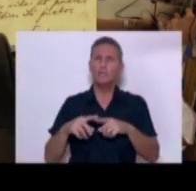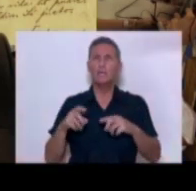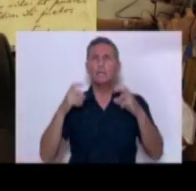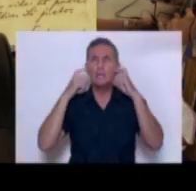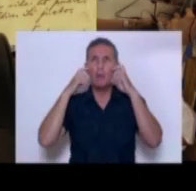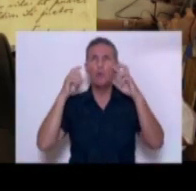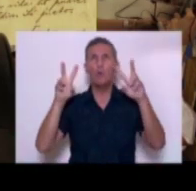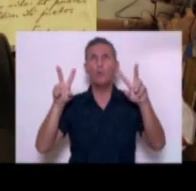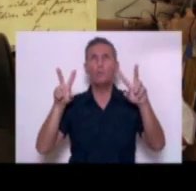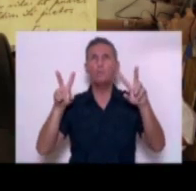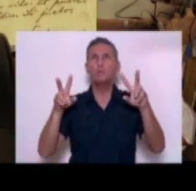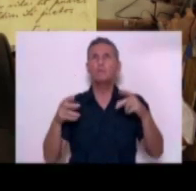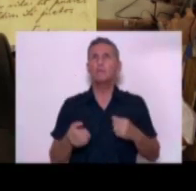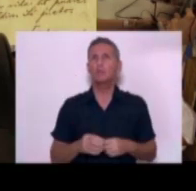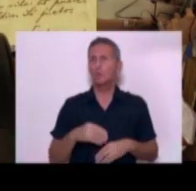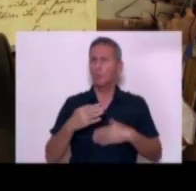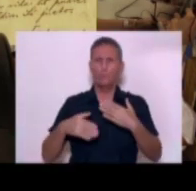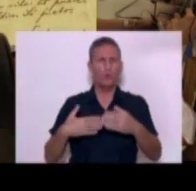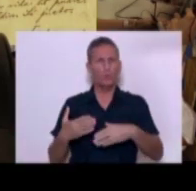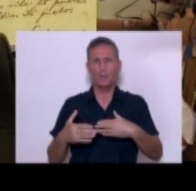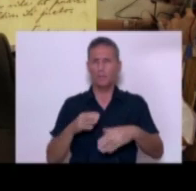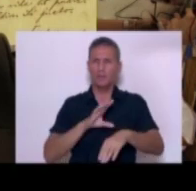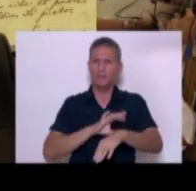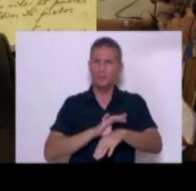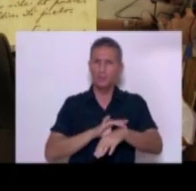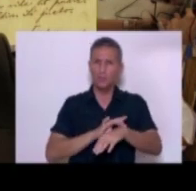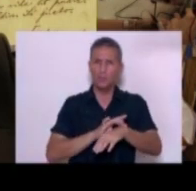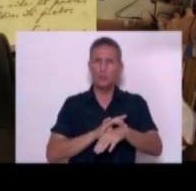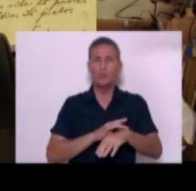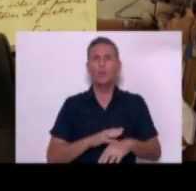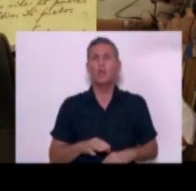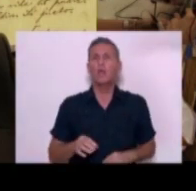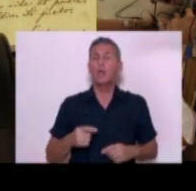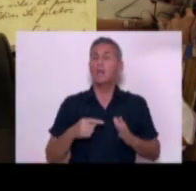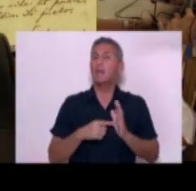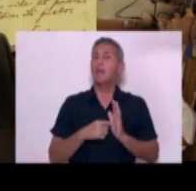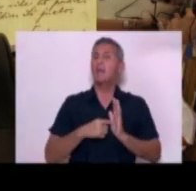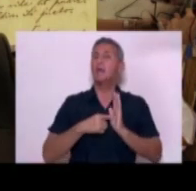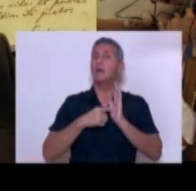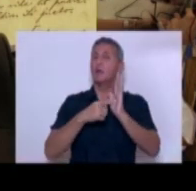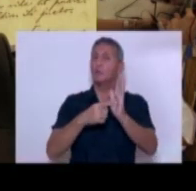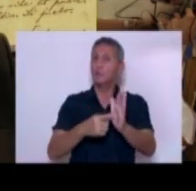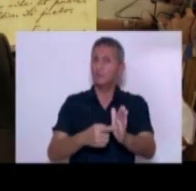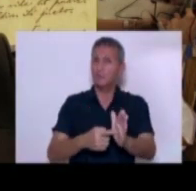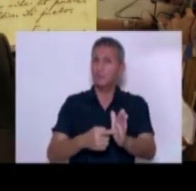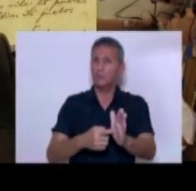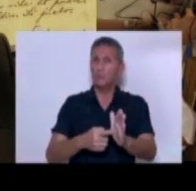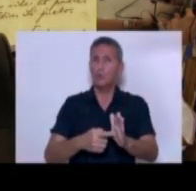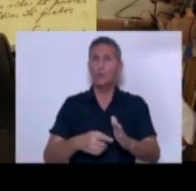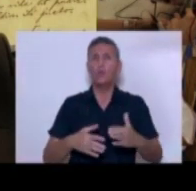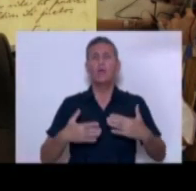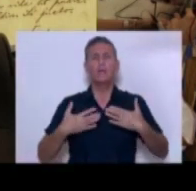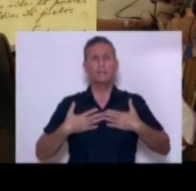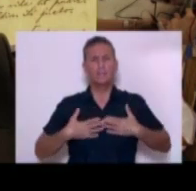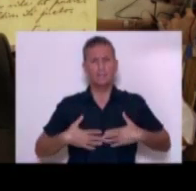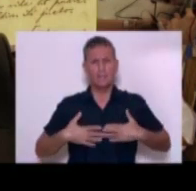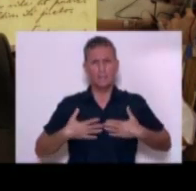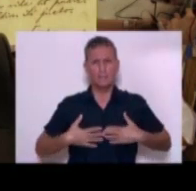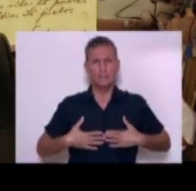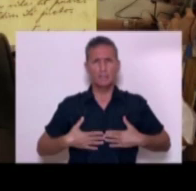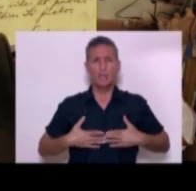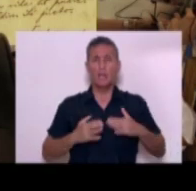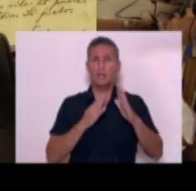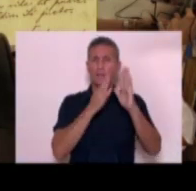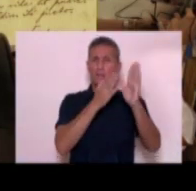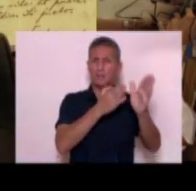hoy momentos epidemiológicos difíciles. Nos convocamos para mantener la tranquilidad, la atención,